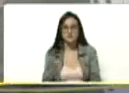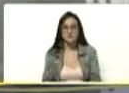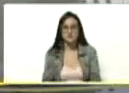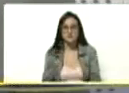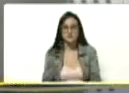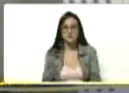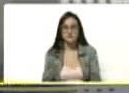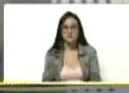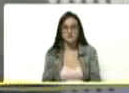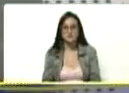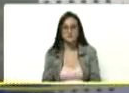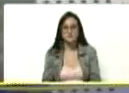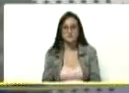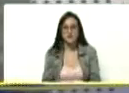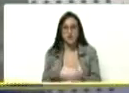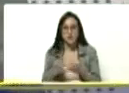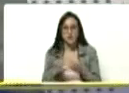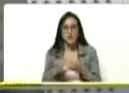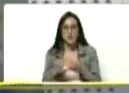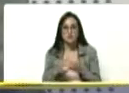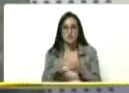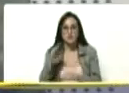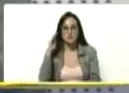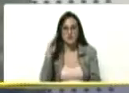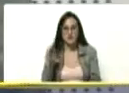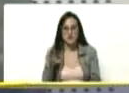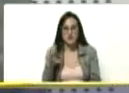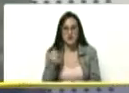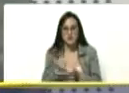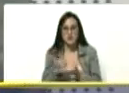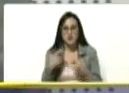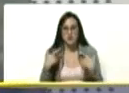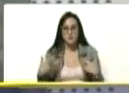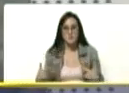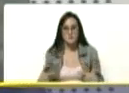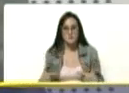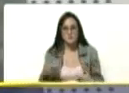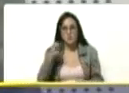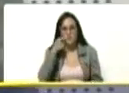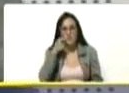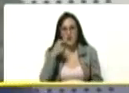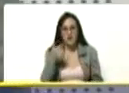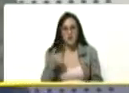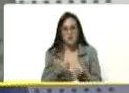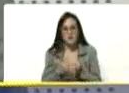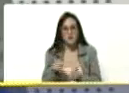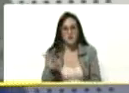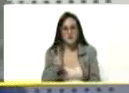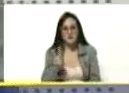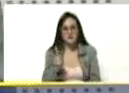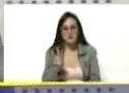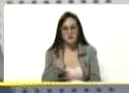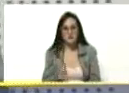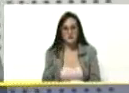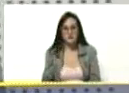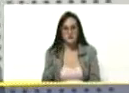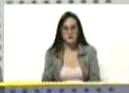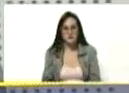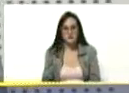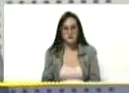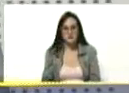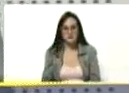Assistance Brigade, las brigadas militares de ayuda humanitaria de Venezuela, provided critical support to the Commonwealth